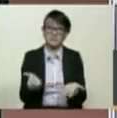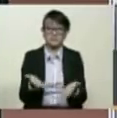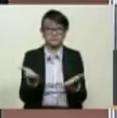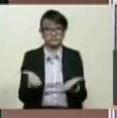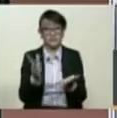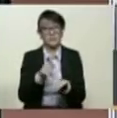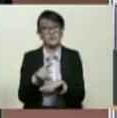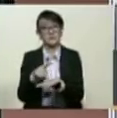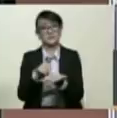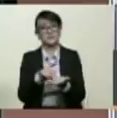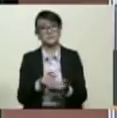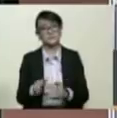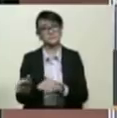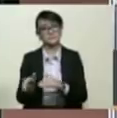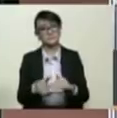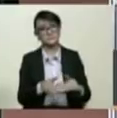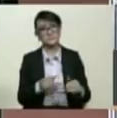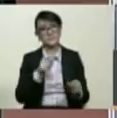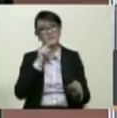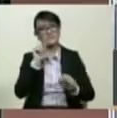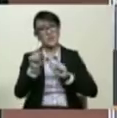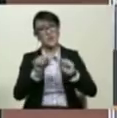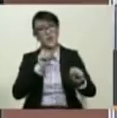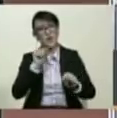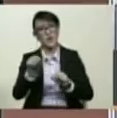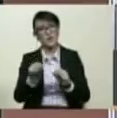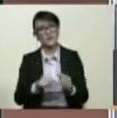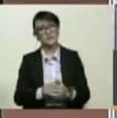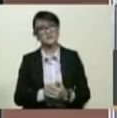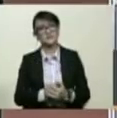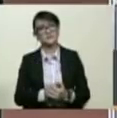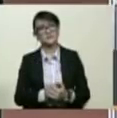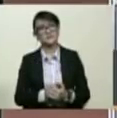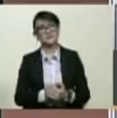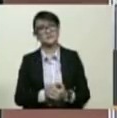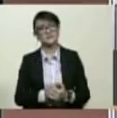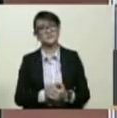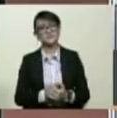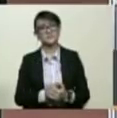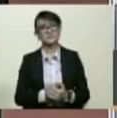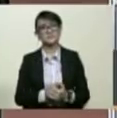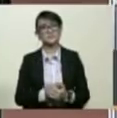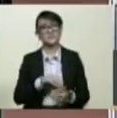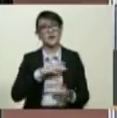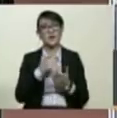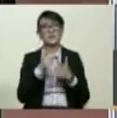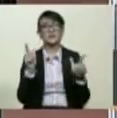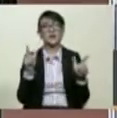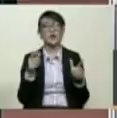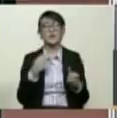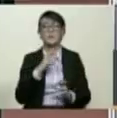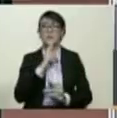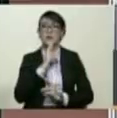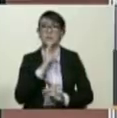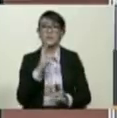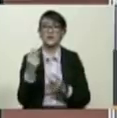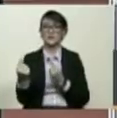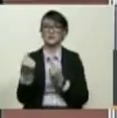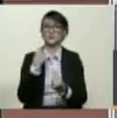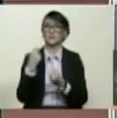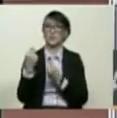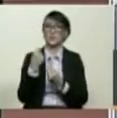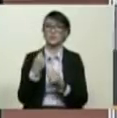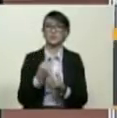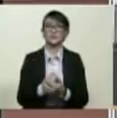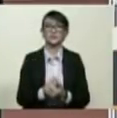lado, recurre al insulto, utilizando una frase del Libertador: no vamos a responder los insultos que